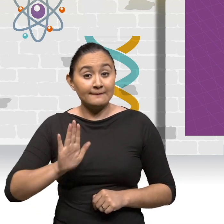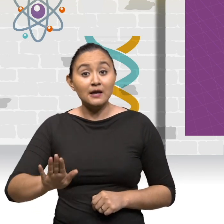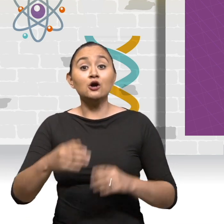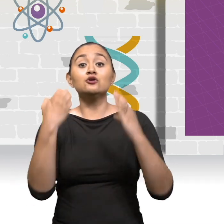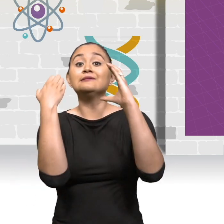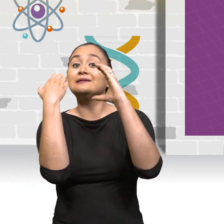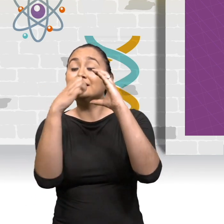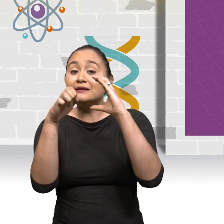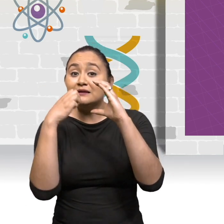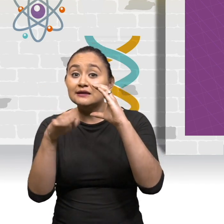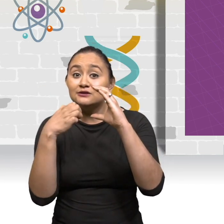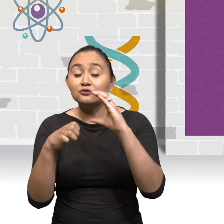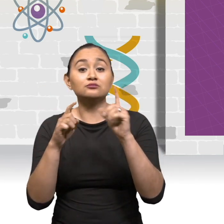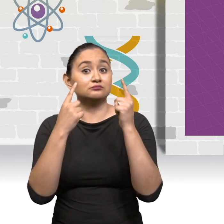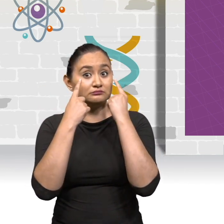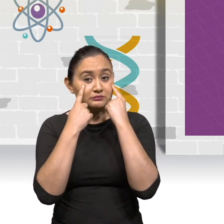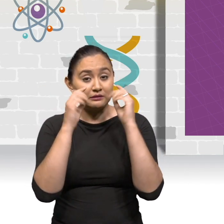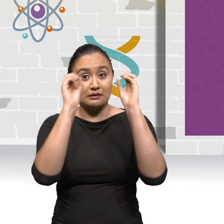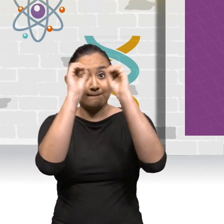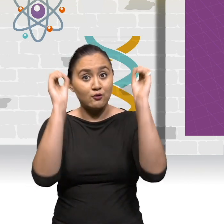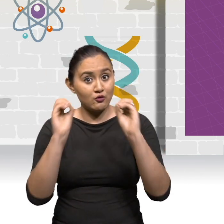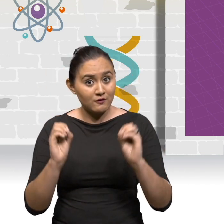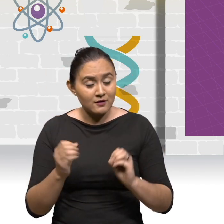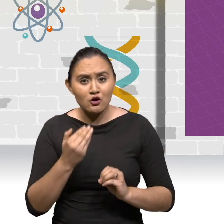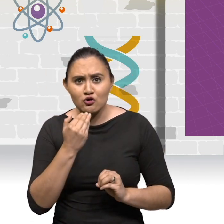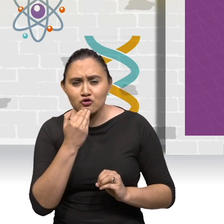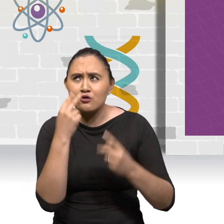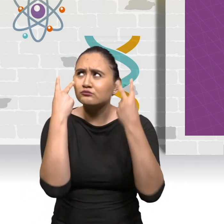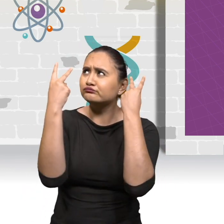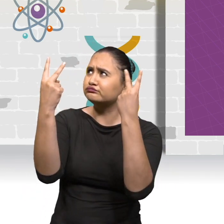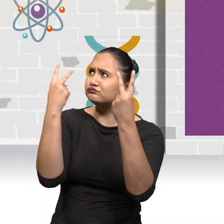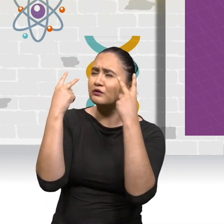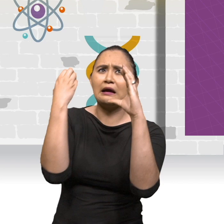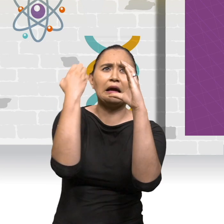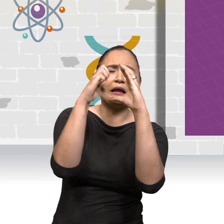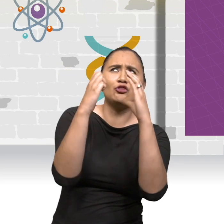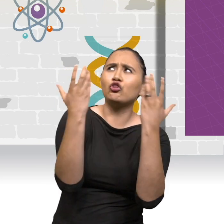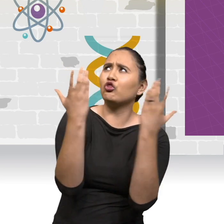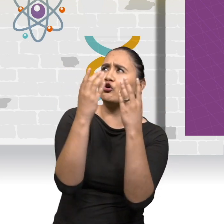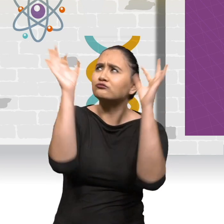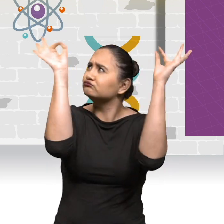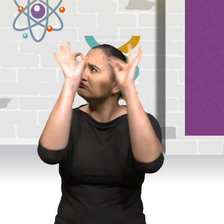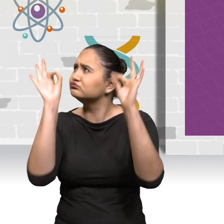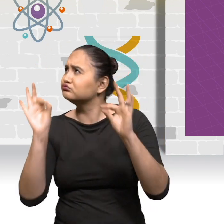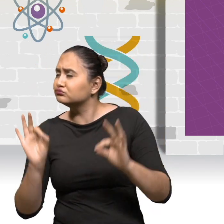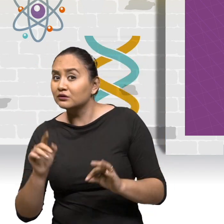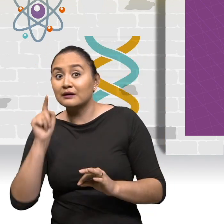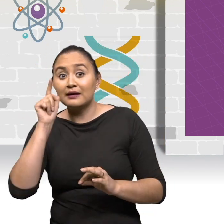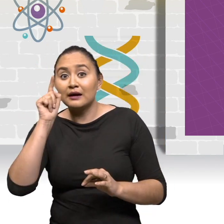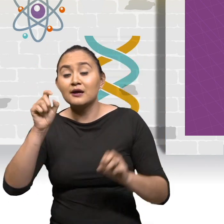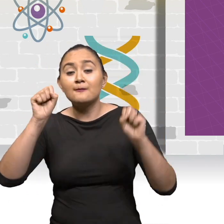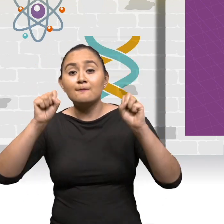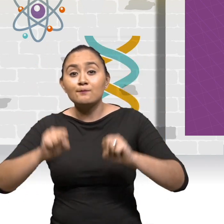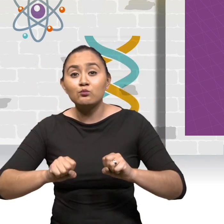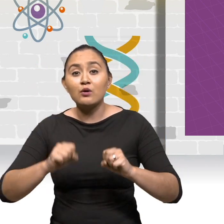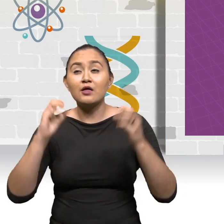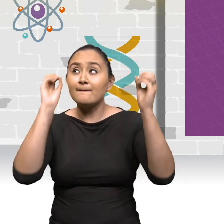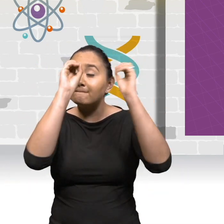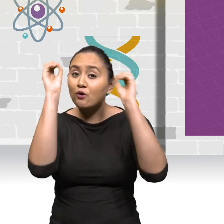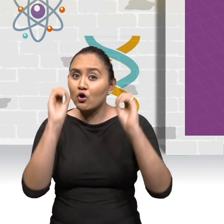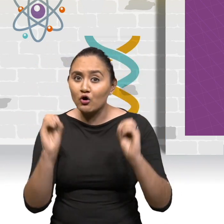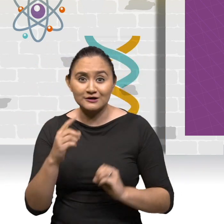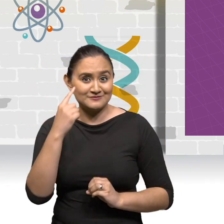electrón está dada por una probabilidad como lo visualizamos en el espacio lo hacemos como una densidad de probabilidad